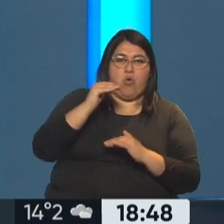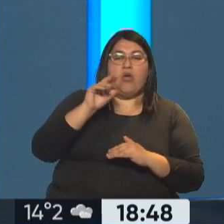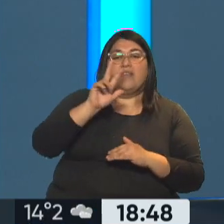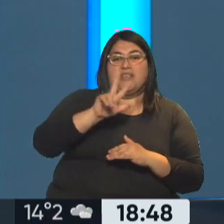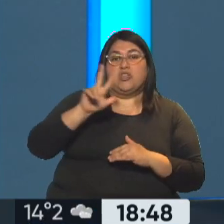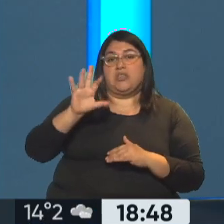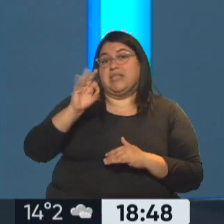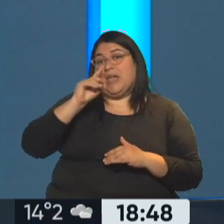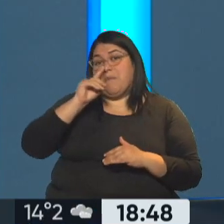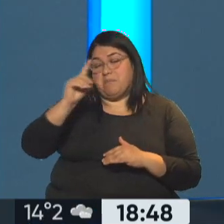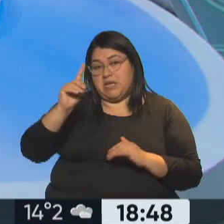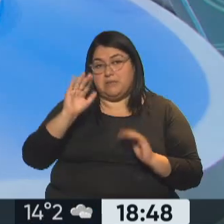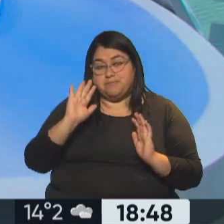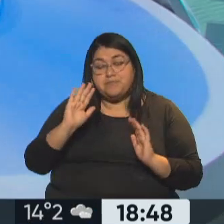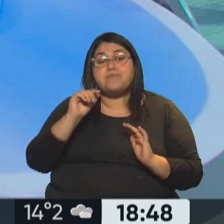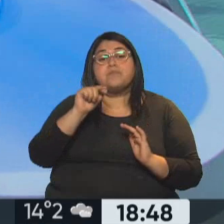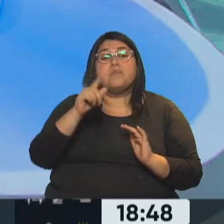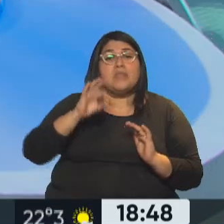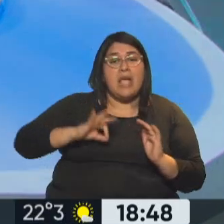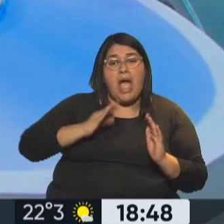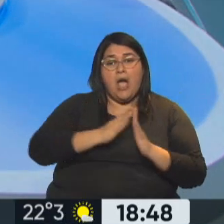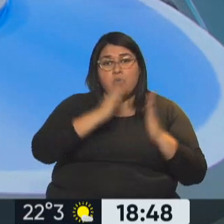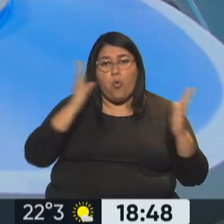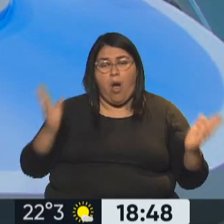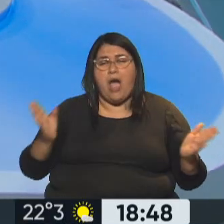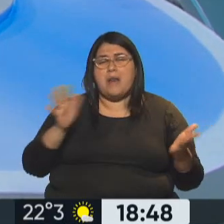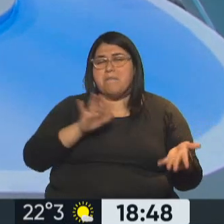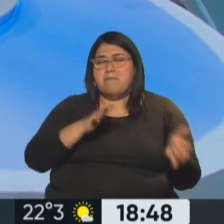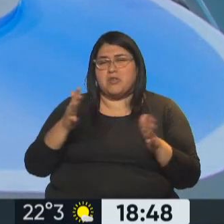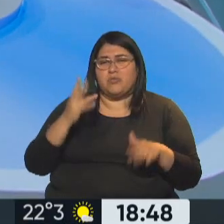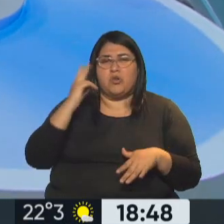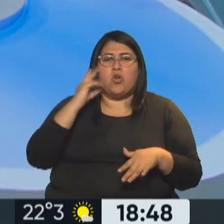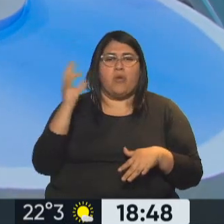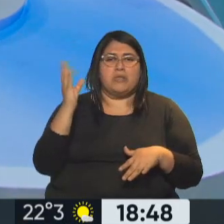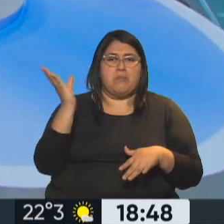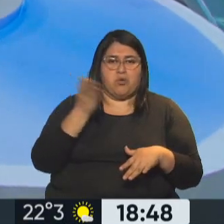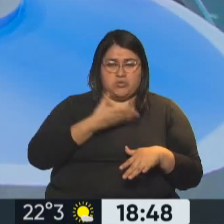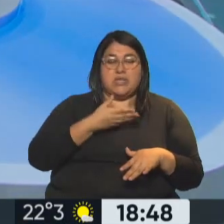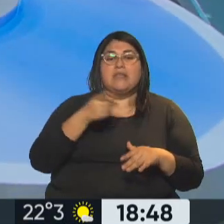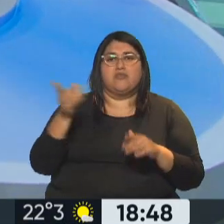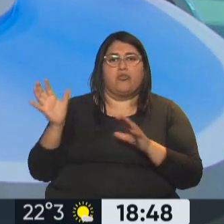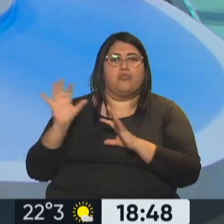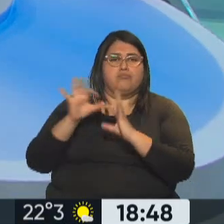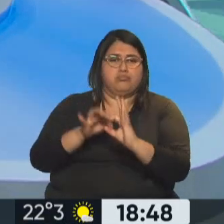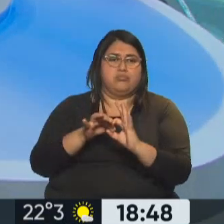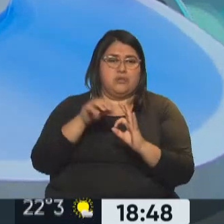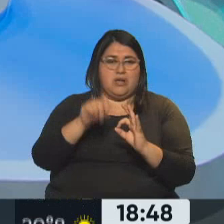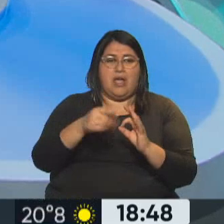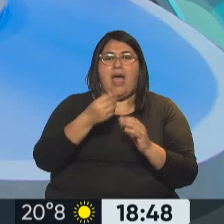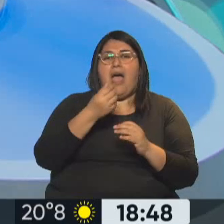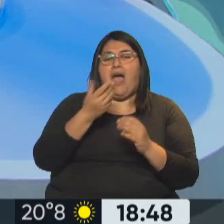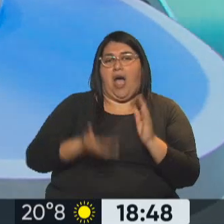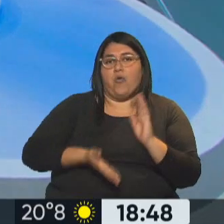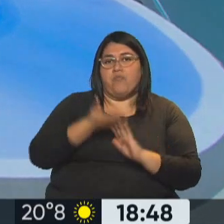importante remarcar que a nivel interanual, ¿sí?, la suba que viene teniendo ronda alrededor del 90%, está en sintonía con el aumento que